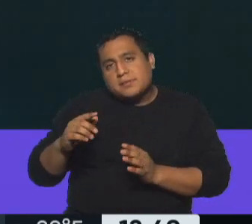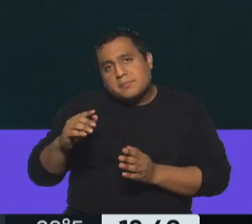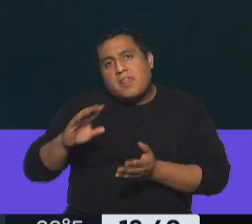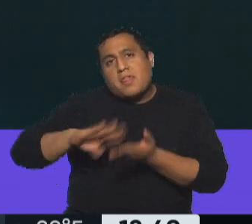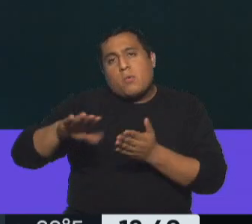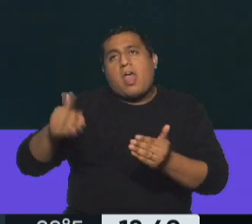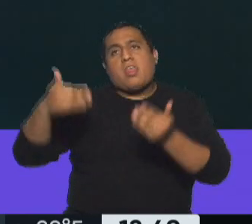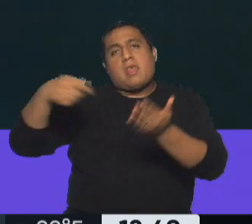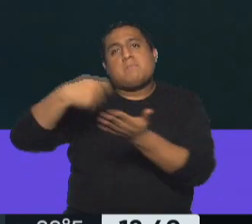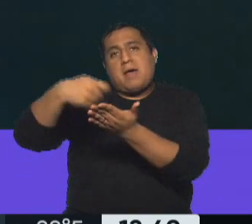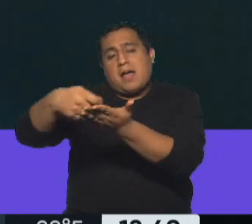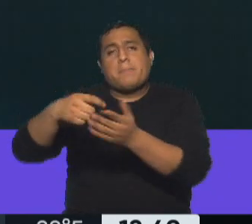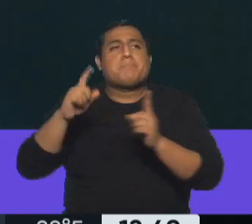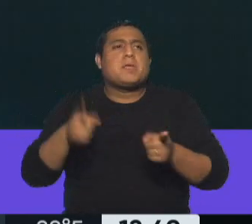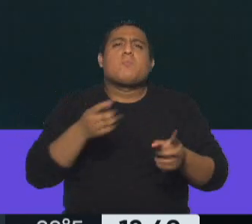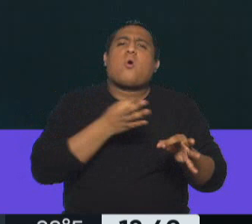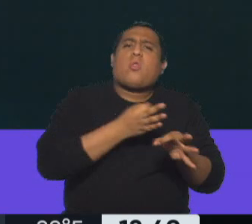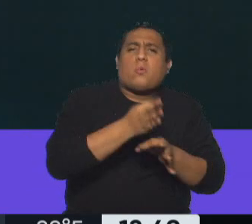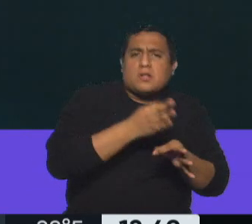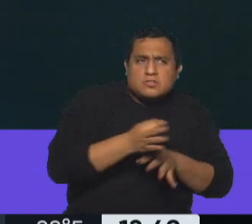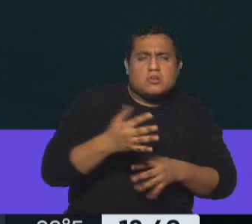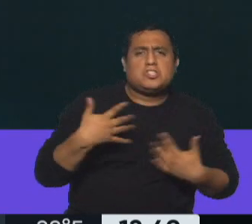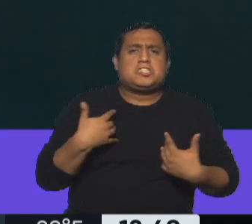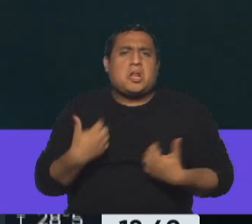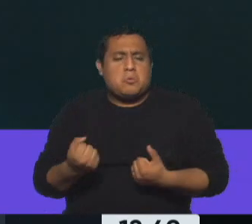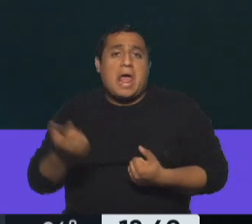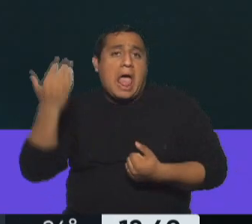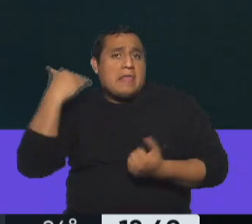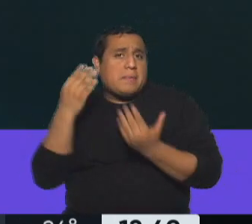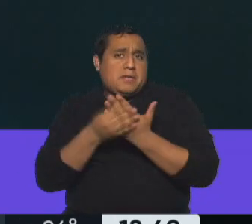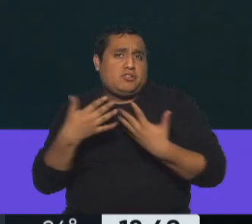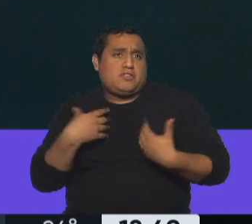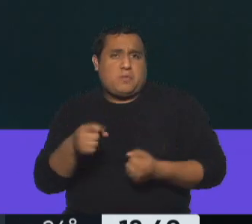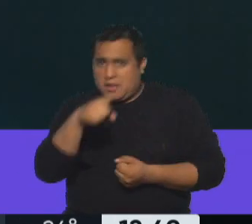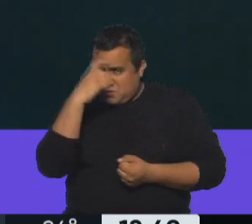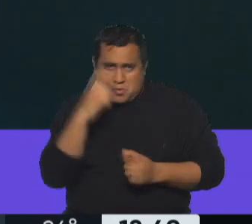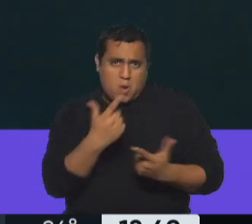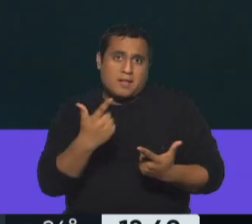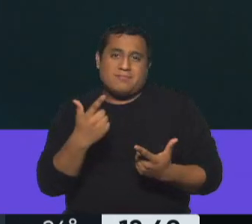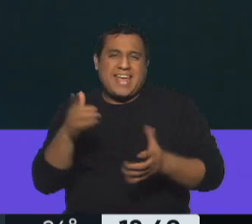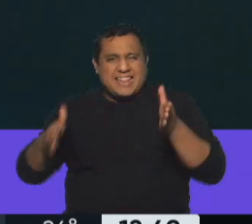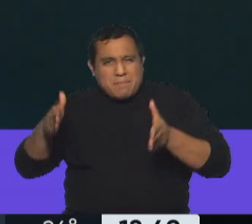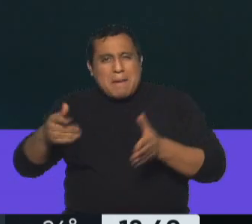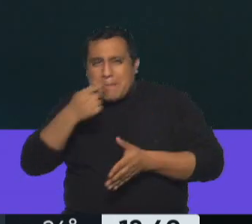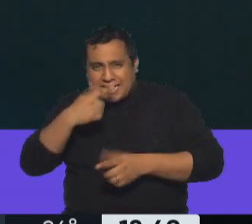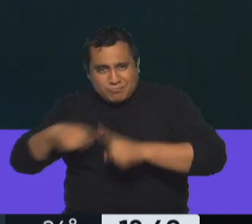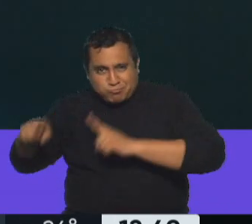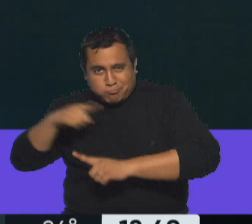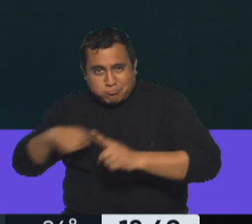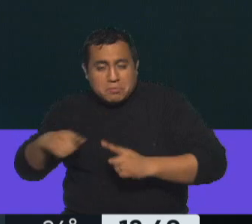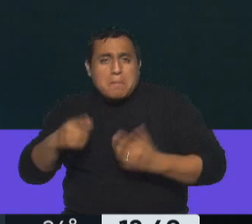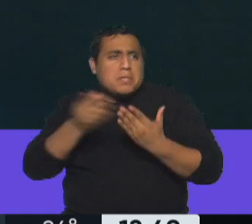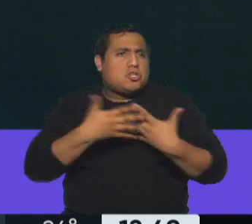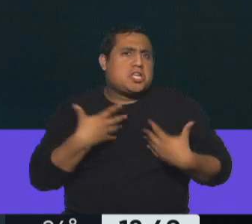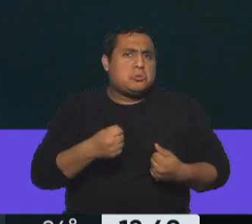nacional dio educación salud no había ministerio de salud a nivel nacional durante la gestión de mauricio macri pero nos estamos quedando en algunas frases